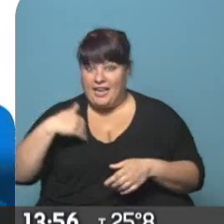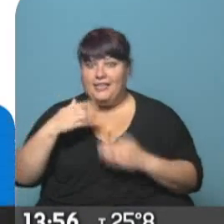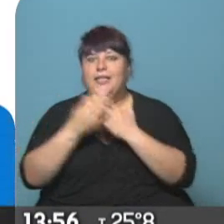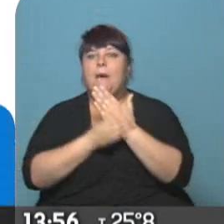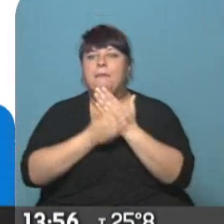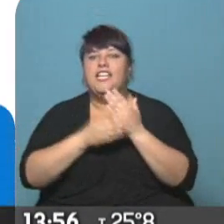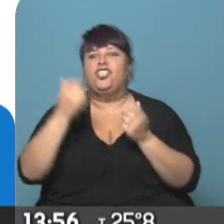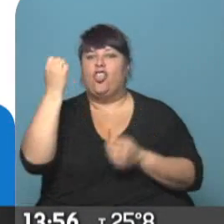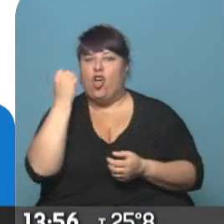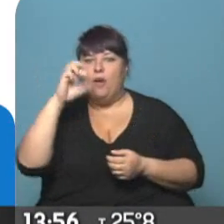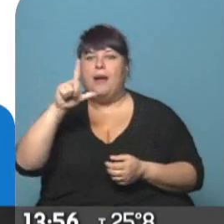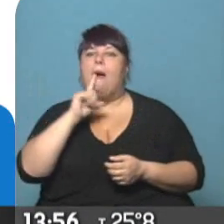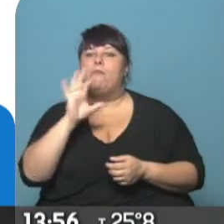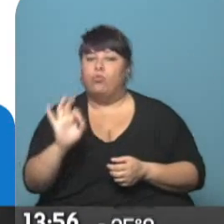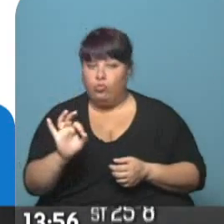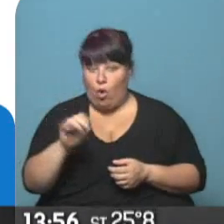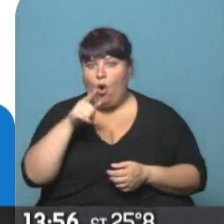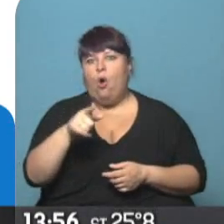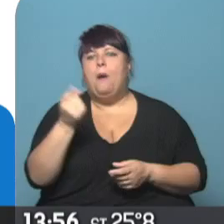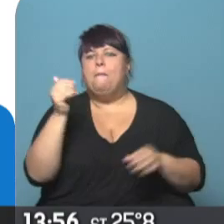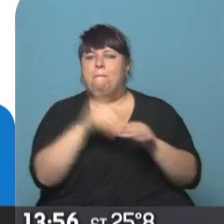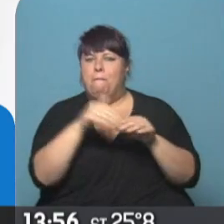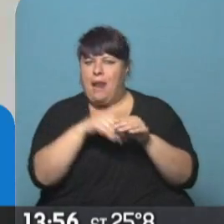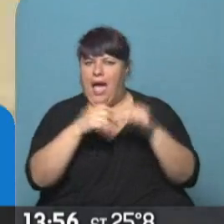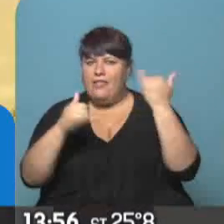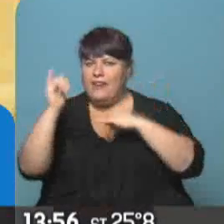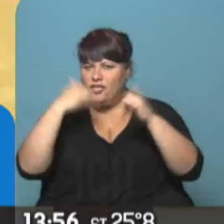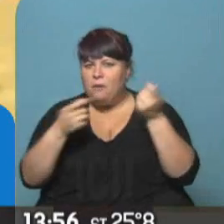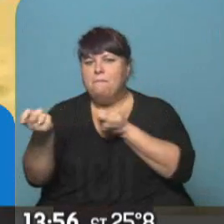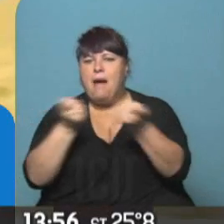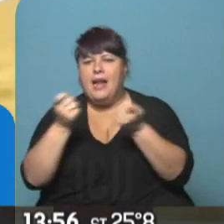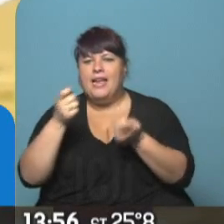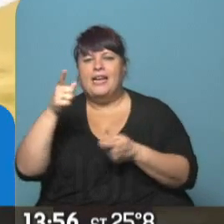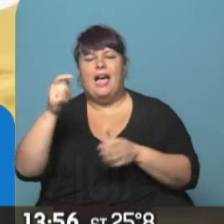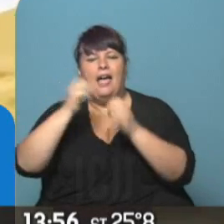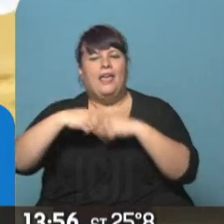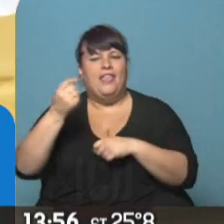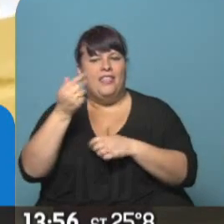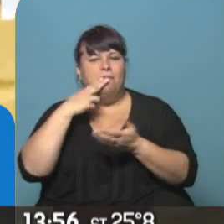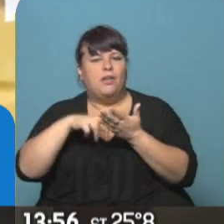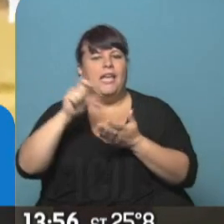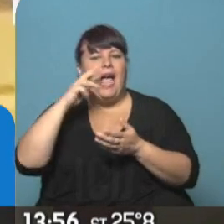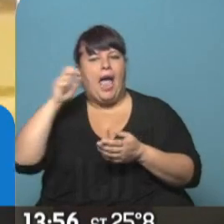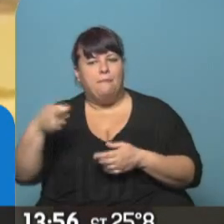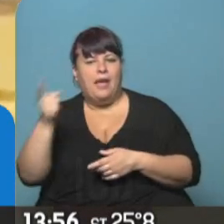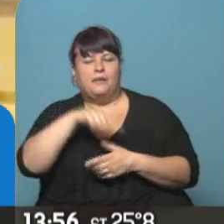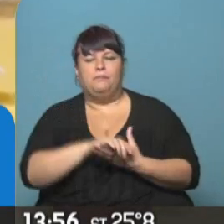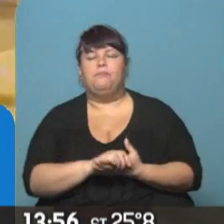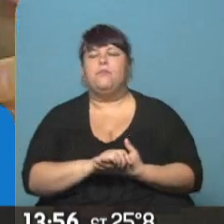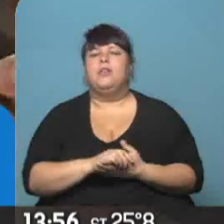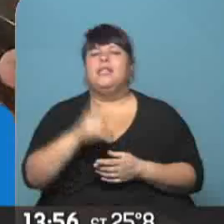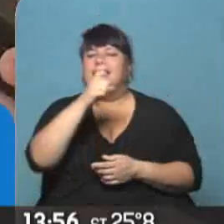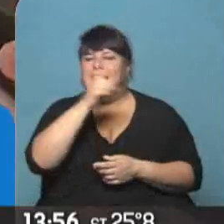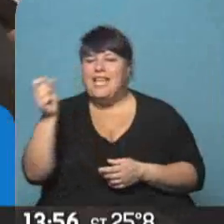ministro de finanzas luís caputo por un fondo de inversión que operaba en las guaridas fiscales de caimán y del agua por